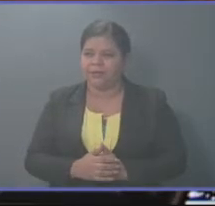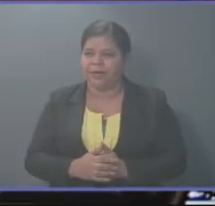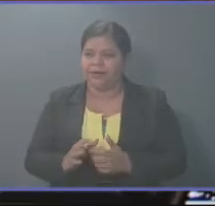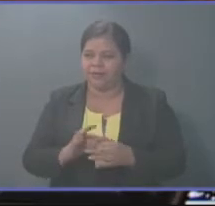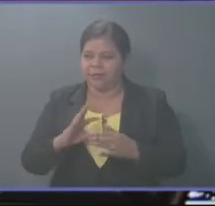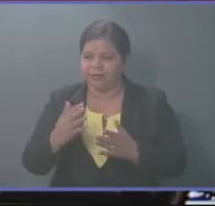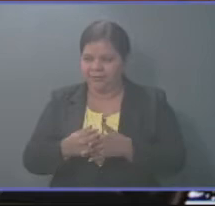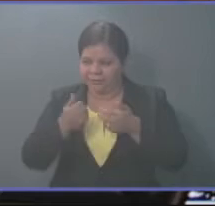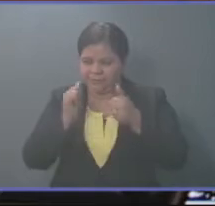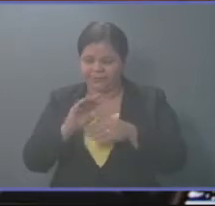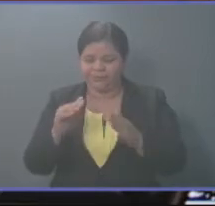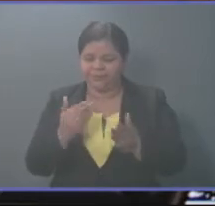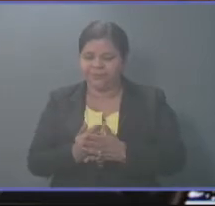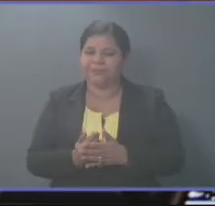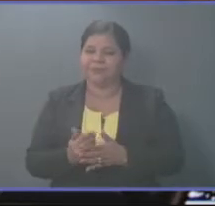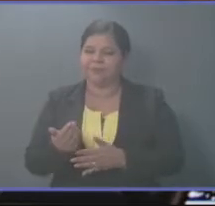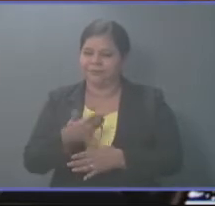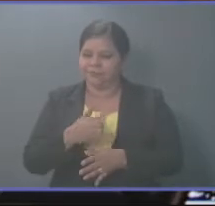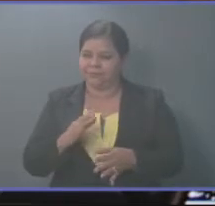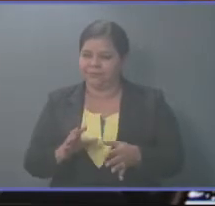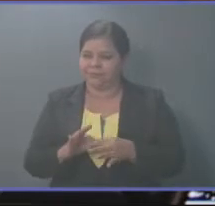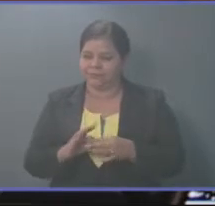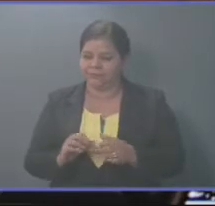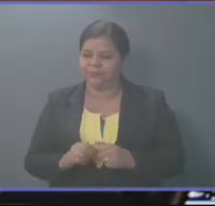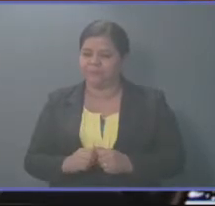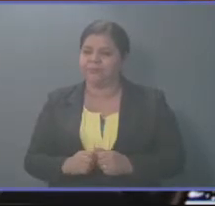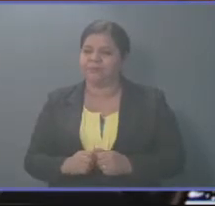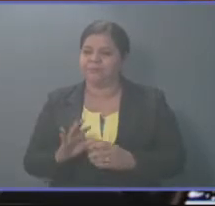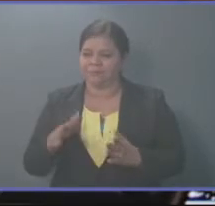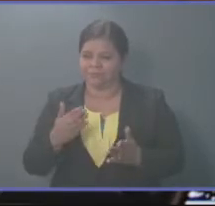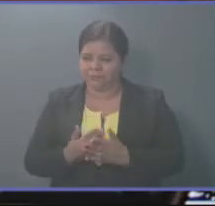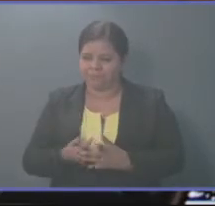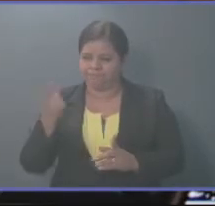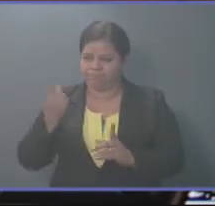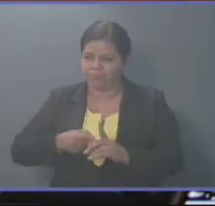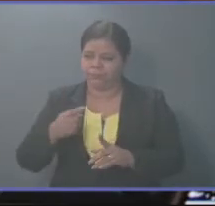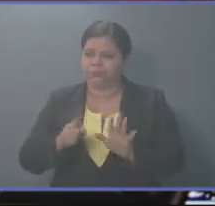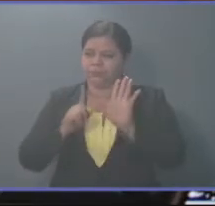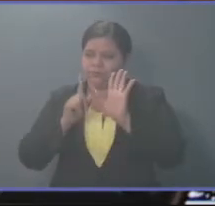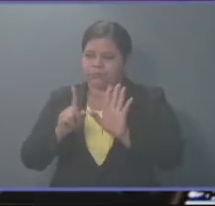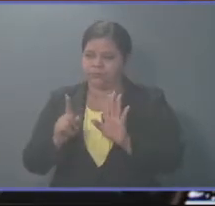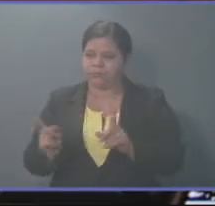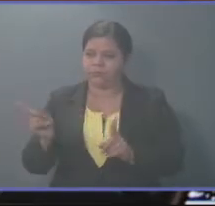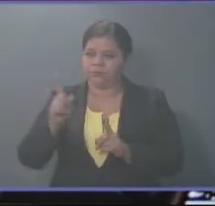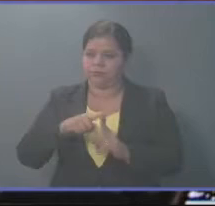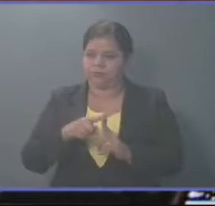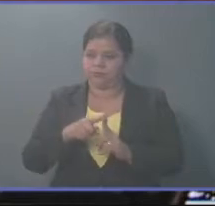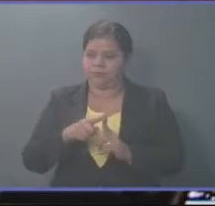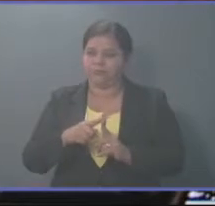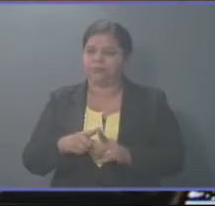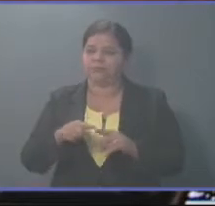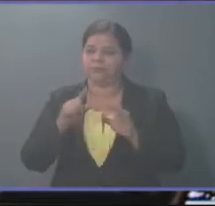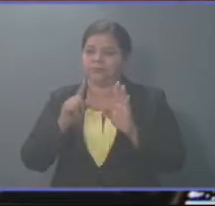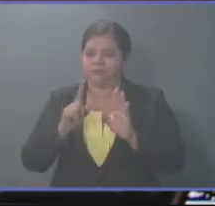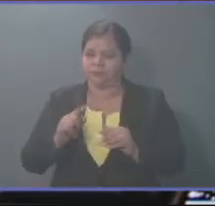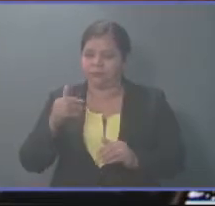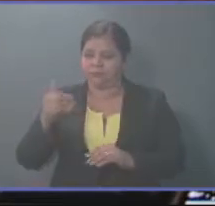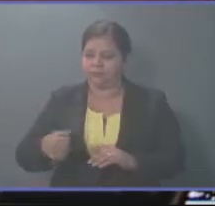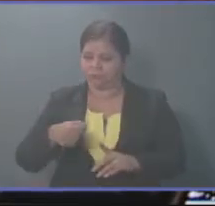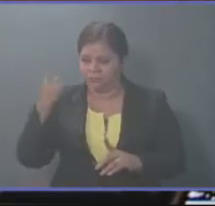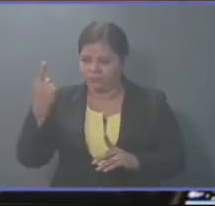carnal bucal o introducción de objetos vía vaginal o anal, la sanción será de 6 a 10 años de prisión. Artículo